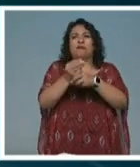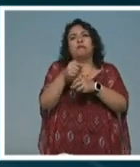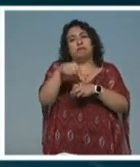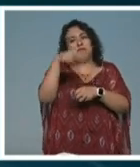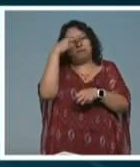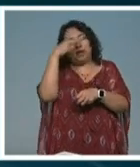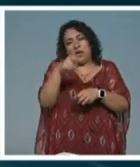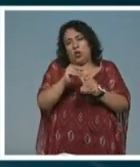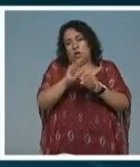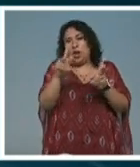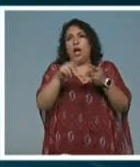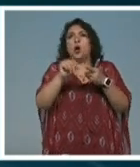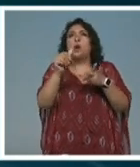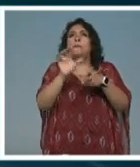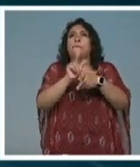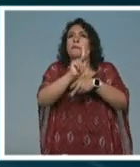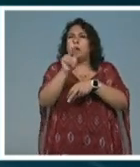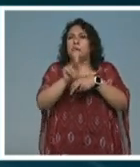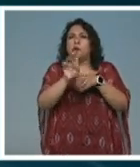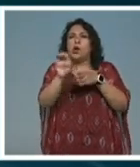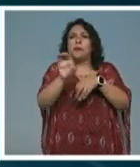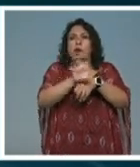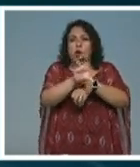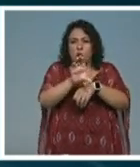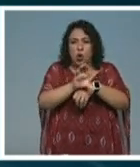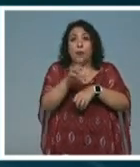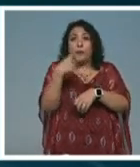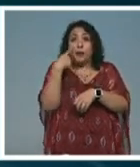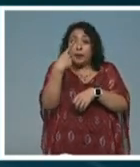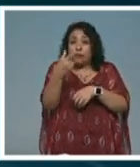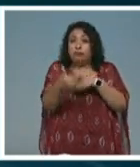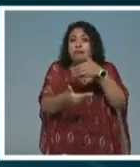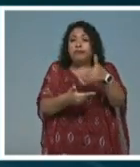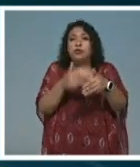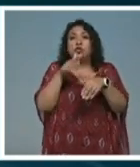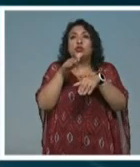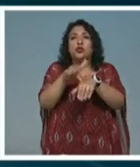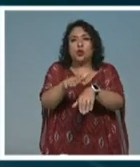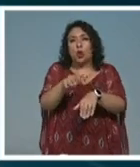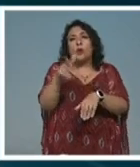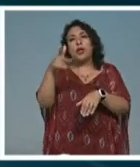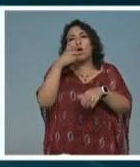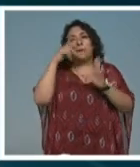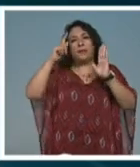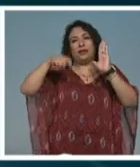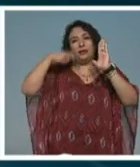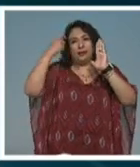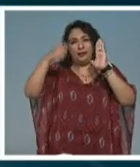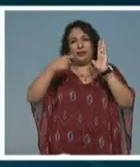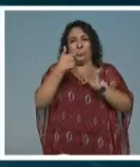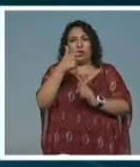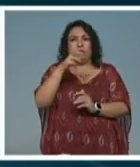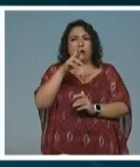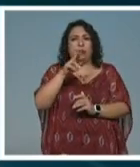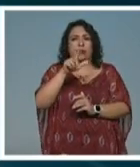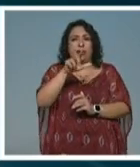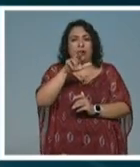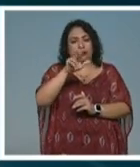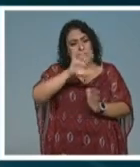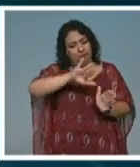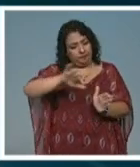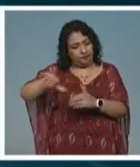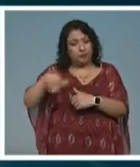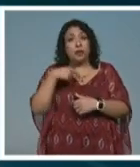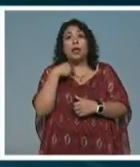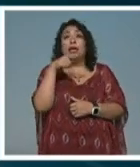en México y en países como Colombia. Así que, bueno, hay que seguir muy de cerca todo lo que gira en torno todavía a este cineasta, Gabriel Retes. Y cambiando de tema,